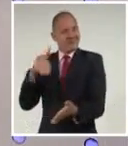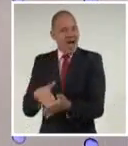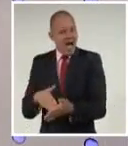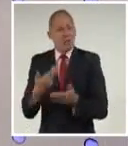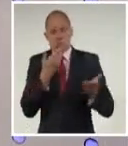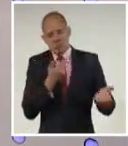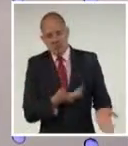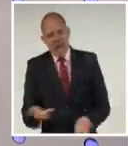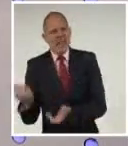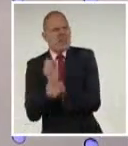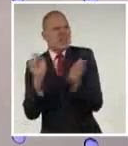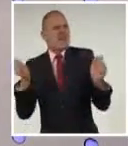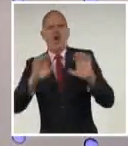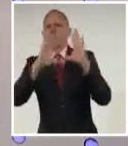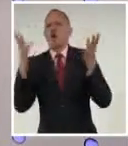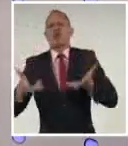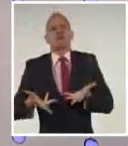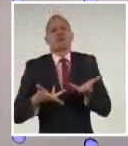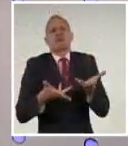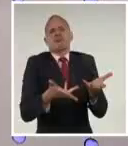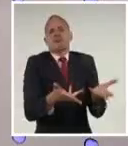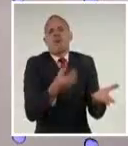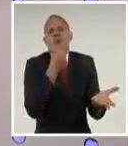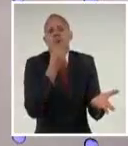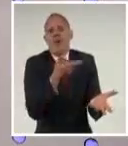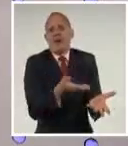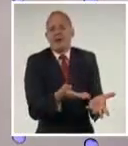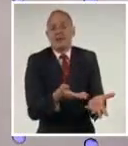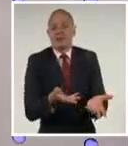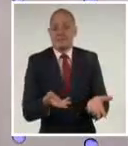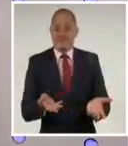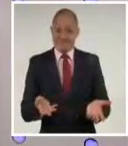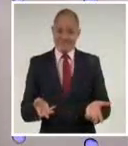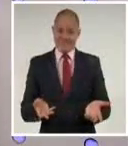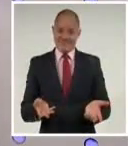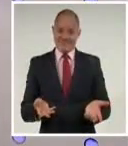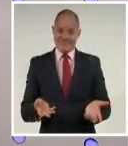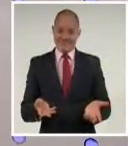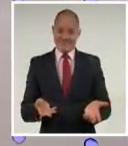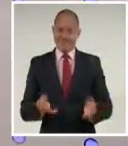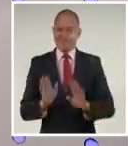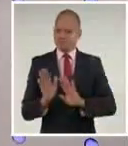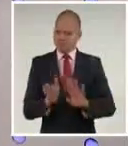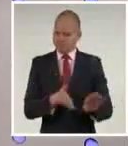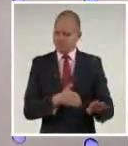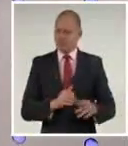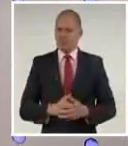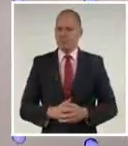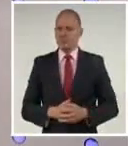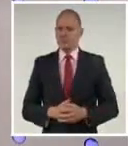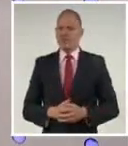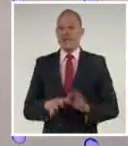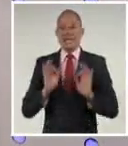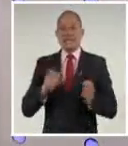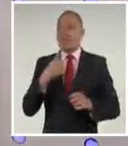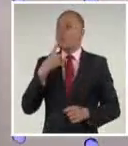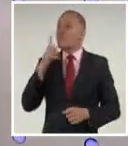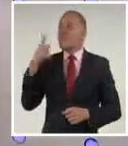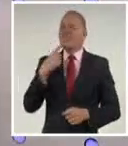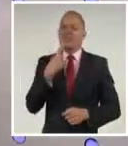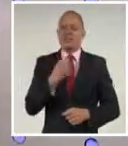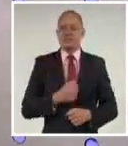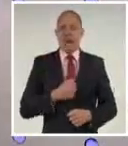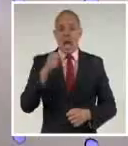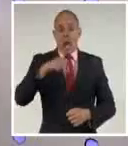y mujeres que la hicieron y hacen no han sabido conducir los destinos del país, si esos que lo afirman